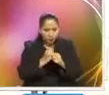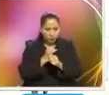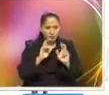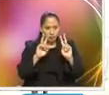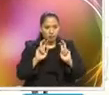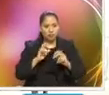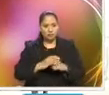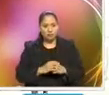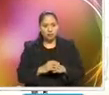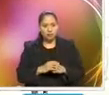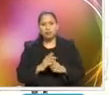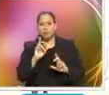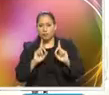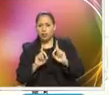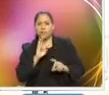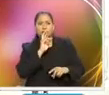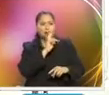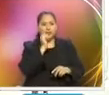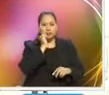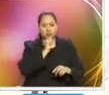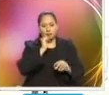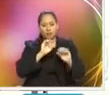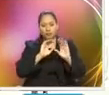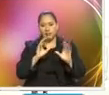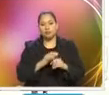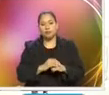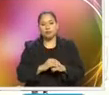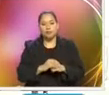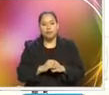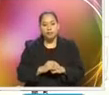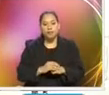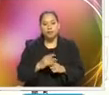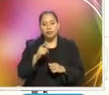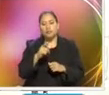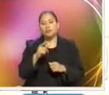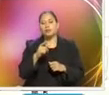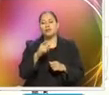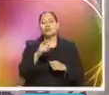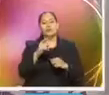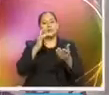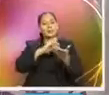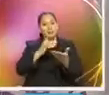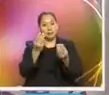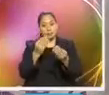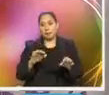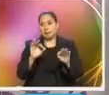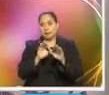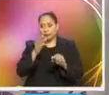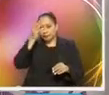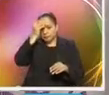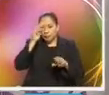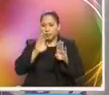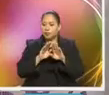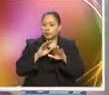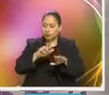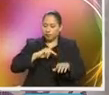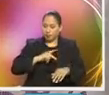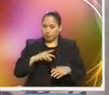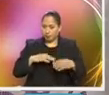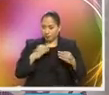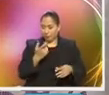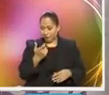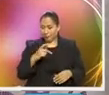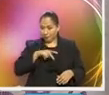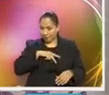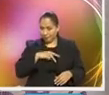les puedes contestar una que otra duda a la gente, ¿verdad que sí? Por supuesto. Pues perfecto, pues muchísimas gracias. Qué importante de verdad aprender sobre nuestras finanzas personales